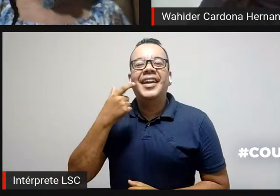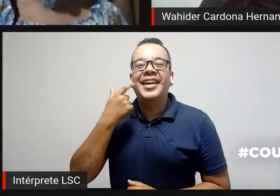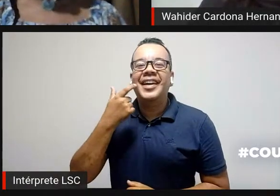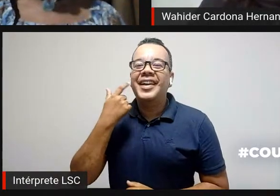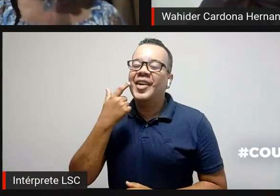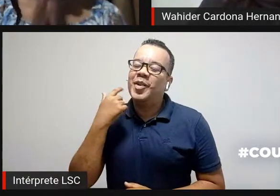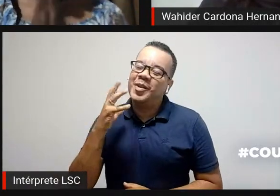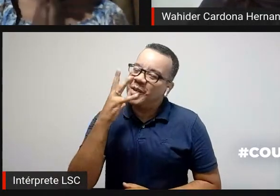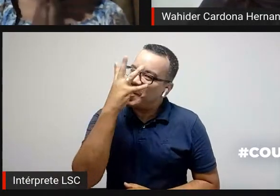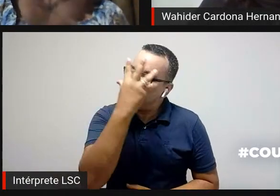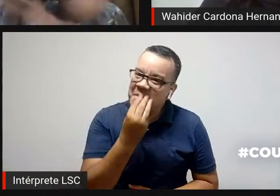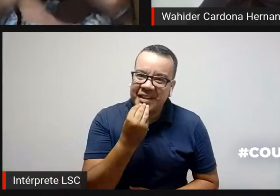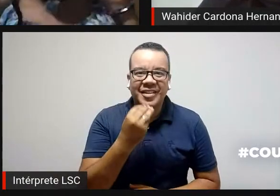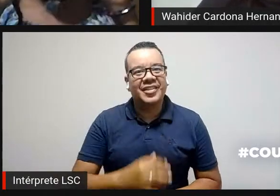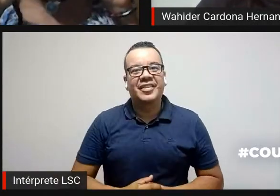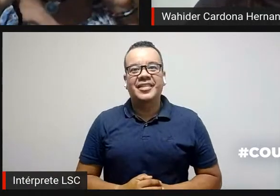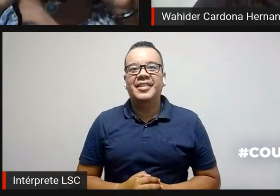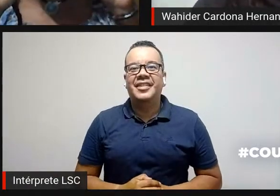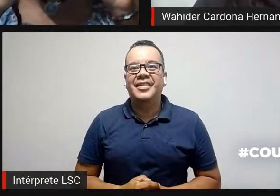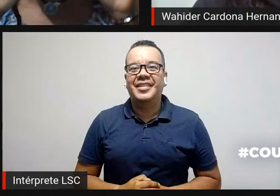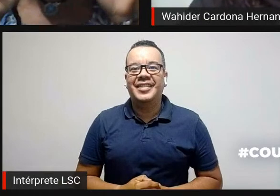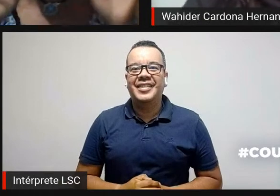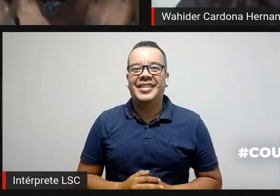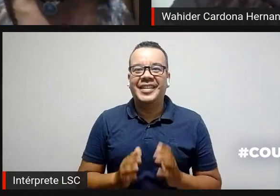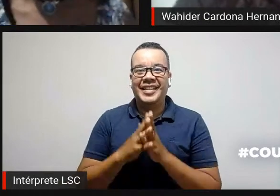muy bello, Carolina.